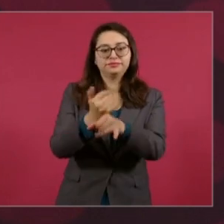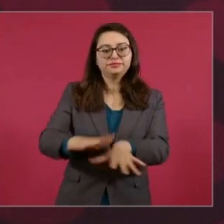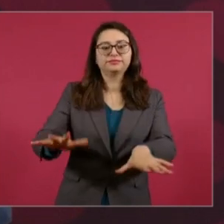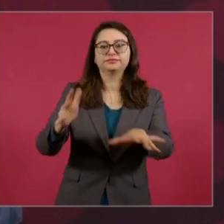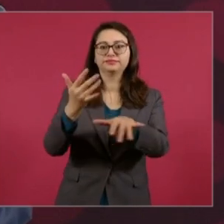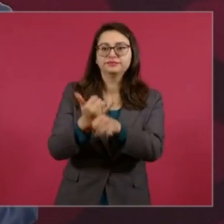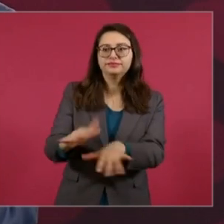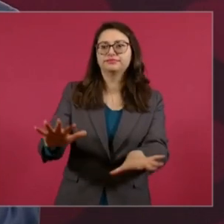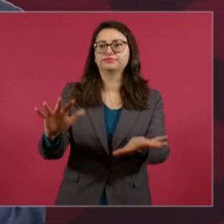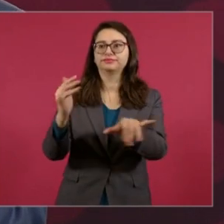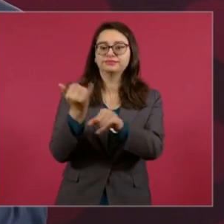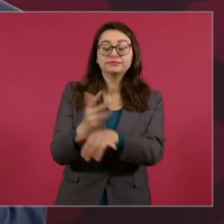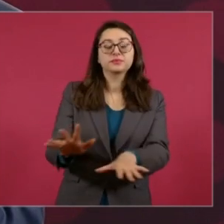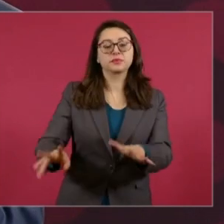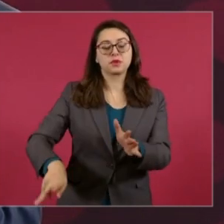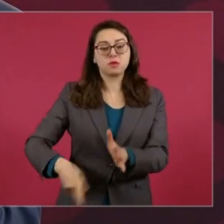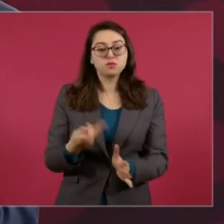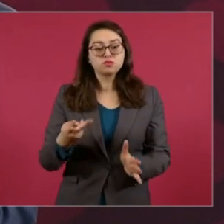informar,